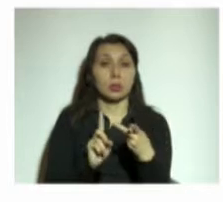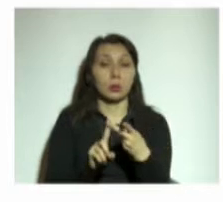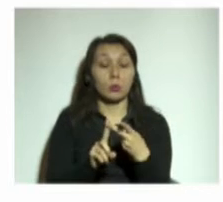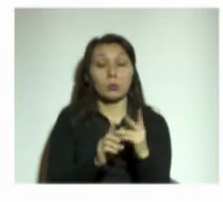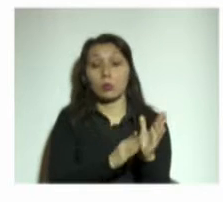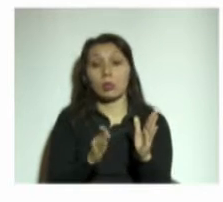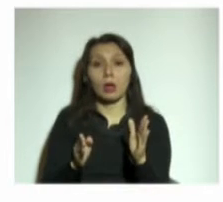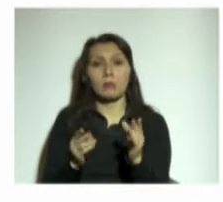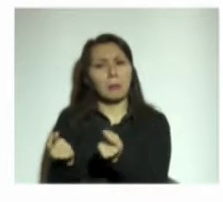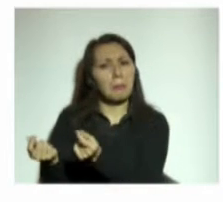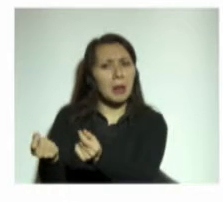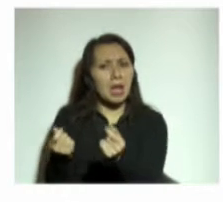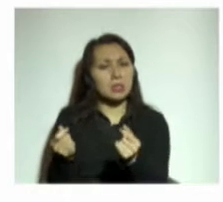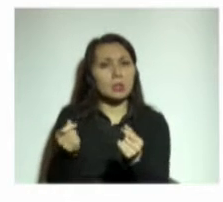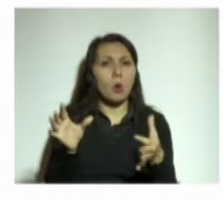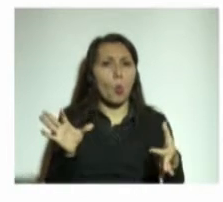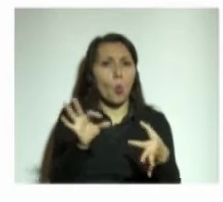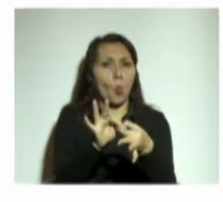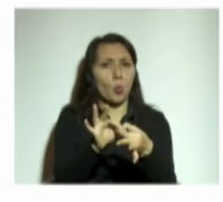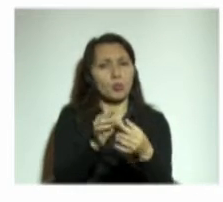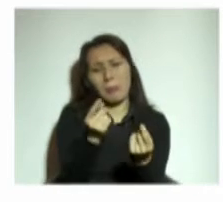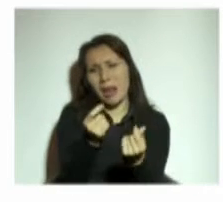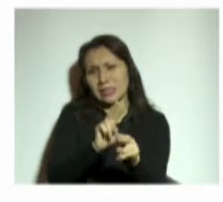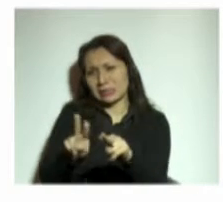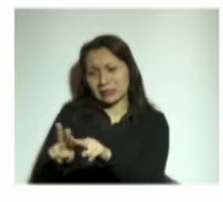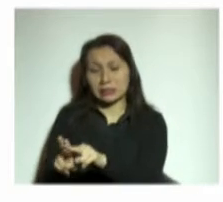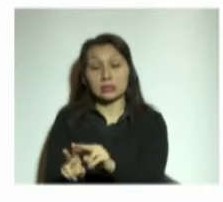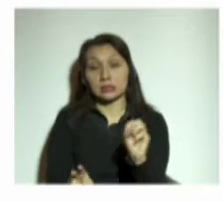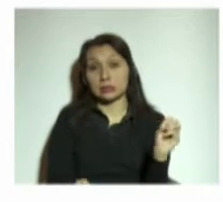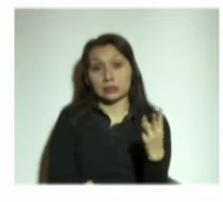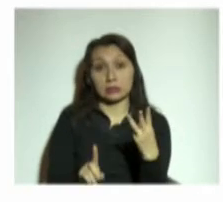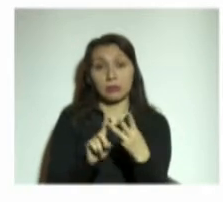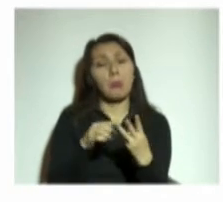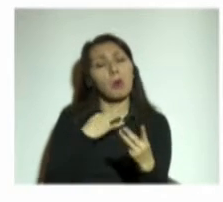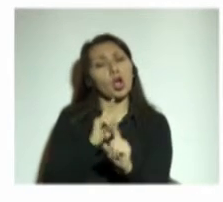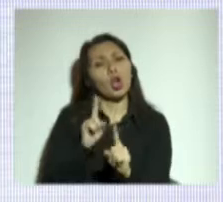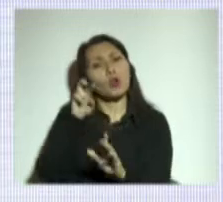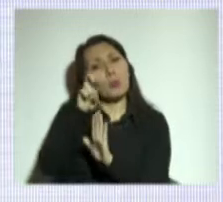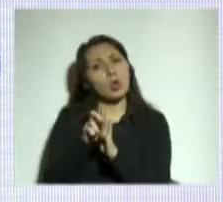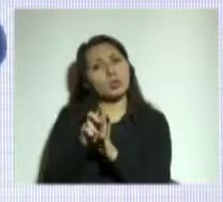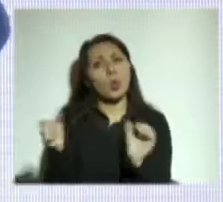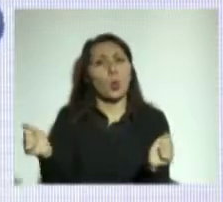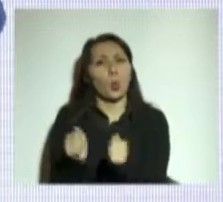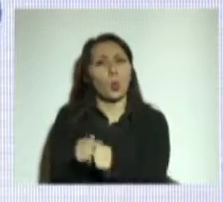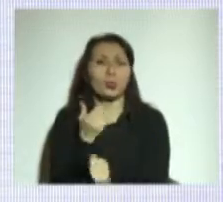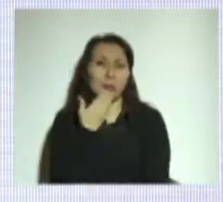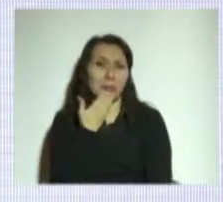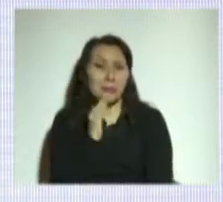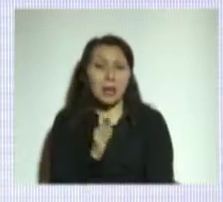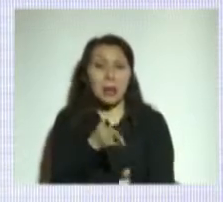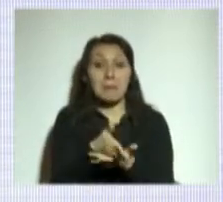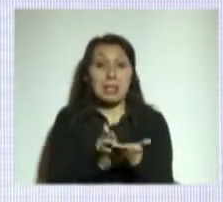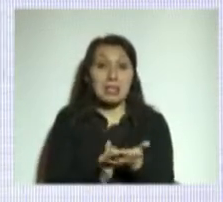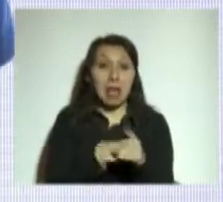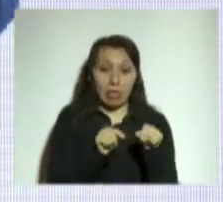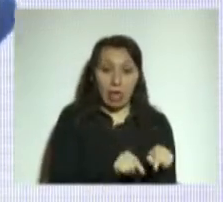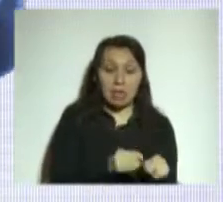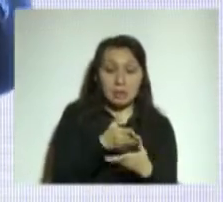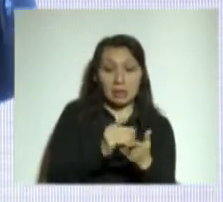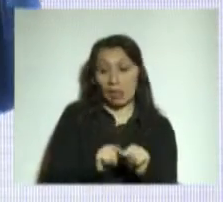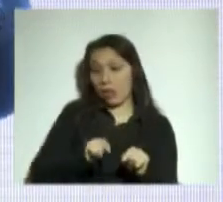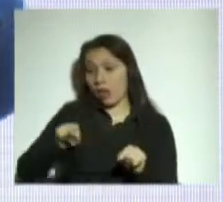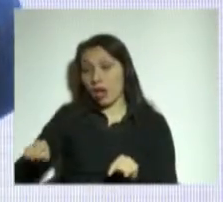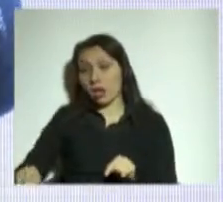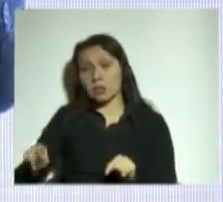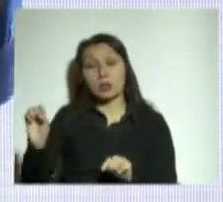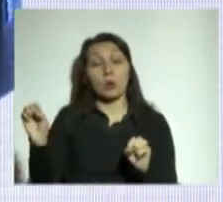si hay proyectos similares, ¿por qué no las hacéis parecidos? La tercera es, ¿por qué no hacéis un proyecto juntos donde la mitad se hace aquí, la mitad se hace allí?